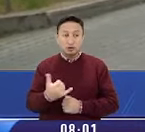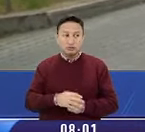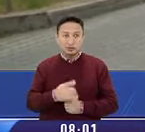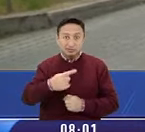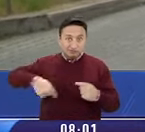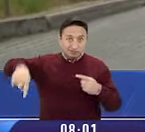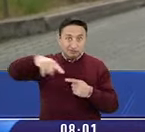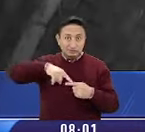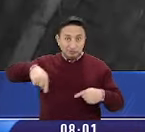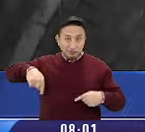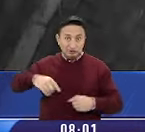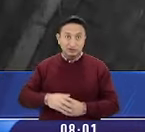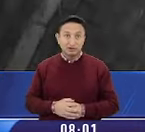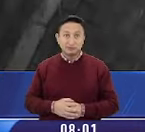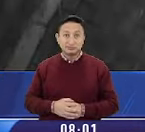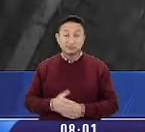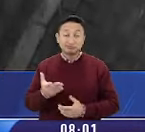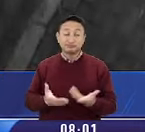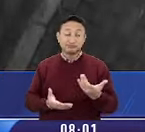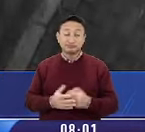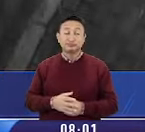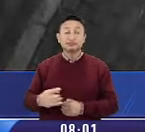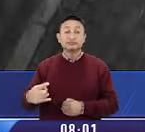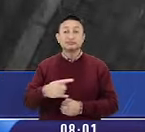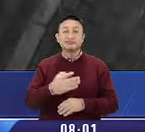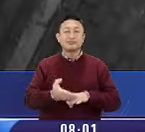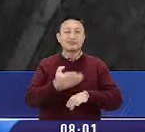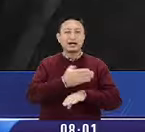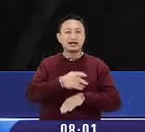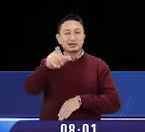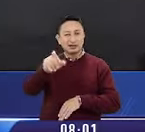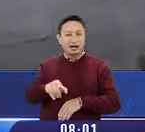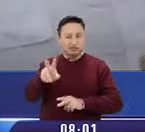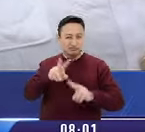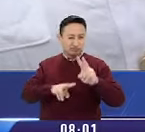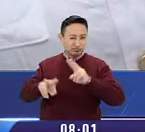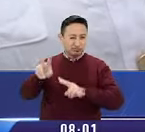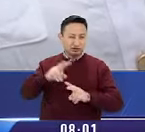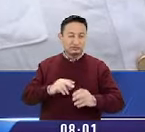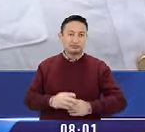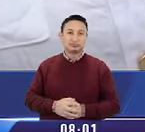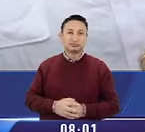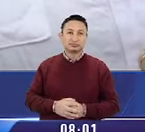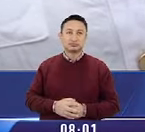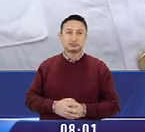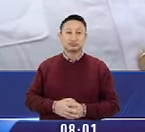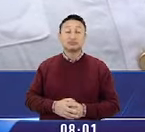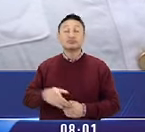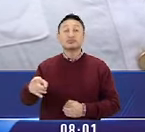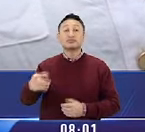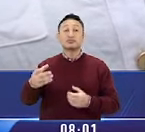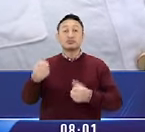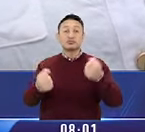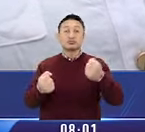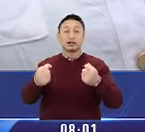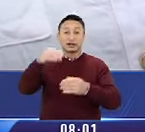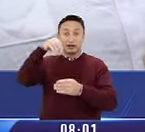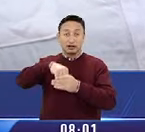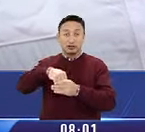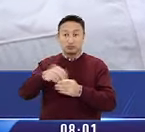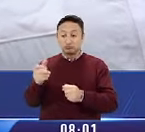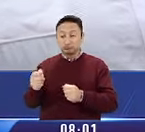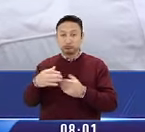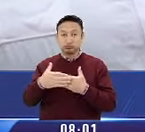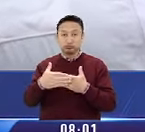zampones regresen. Al parecer, ya estudiaron a la víctima. O sea, se van como el control del vehículo estaba ahí.